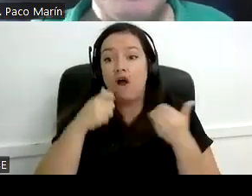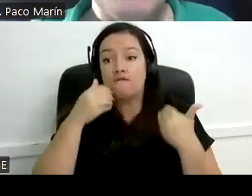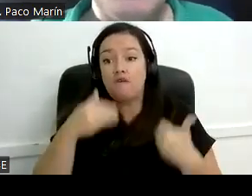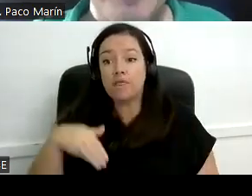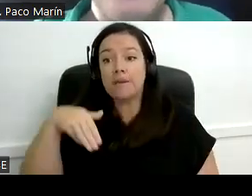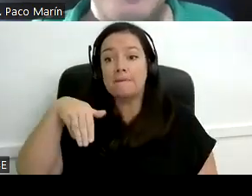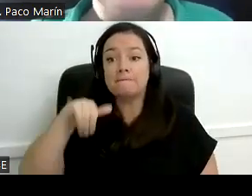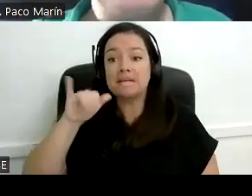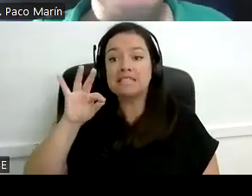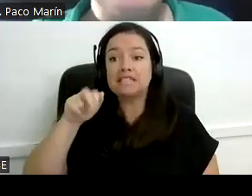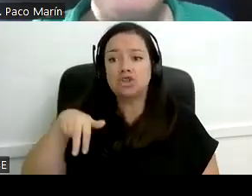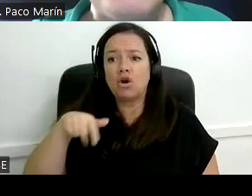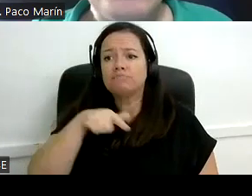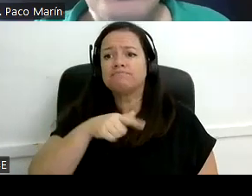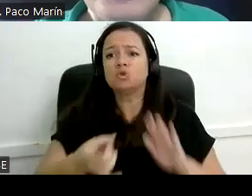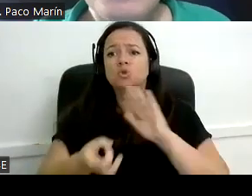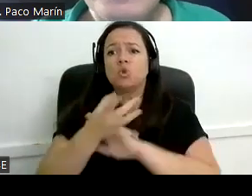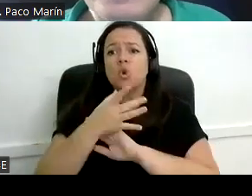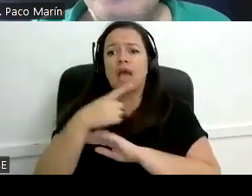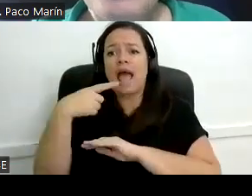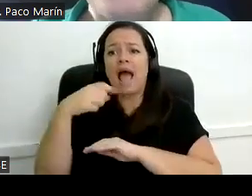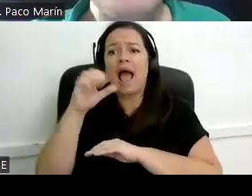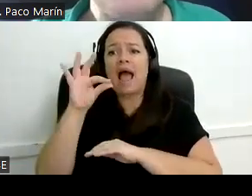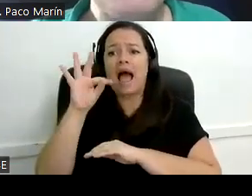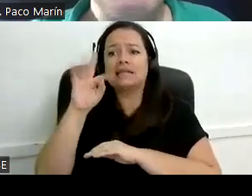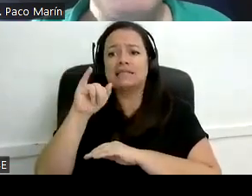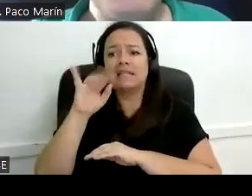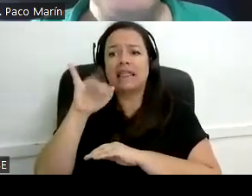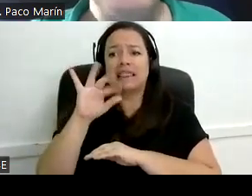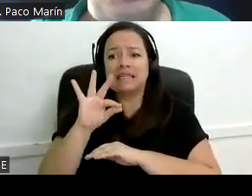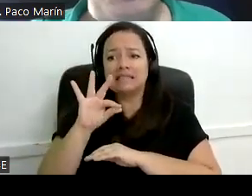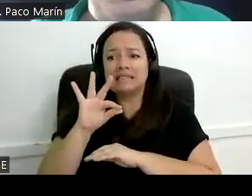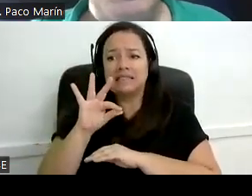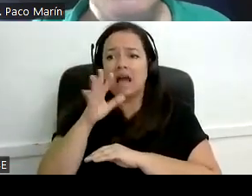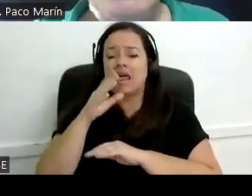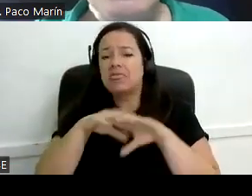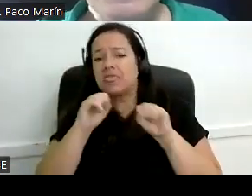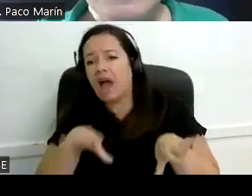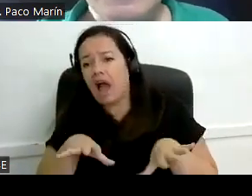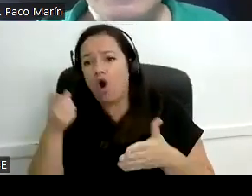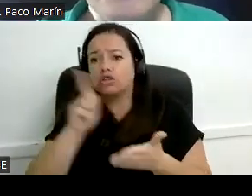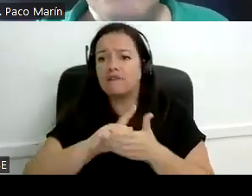empecé tiene gastritis y luego ha dejado y ahora ha empezado de nuevo.